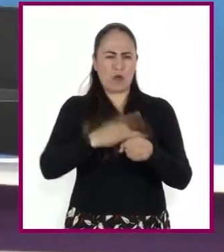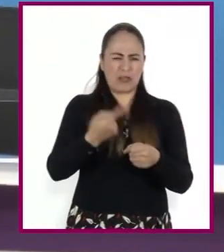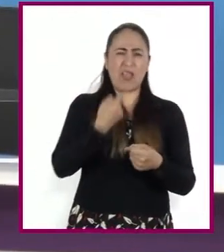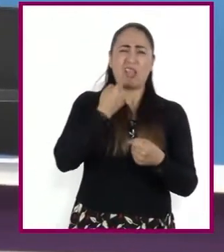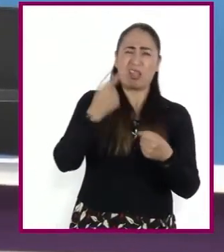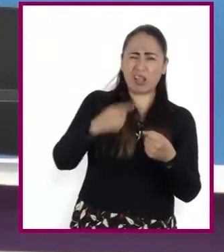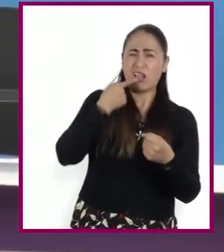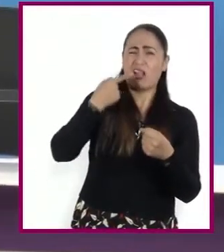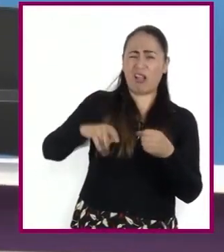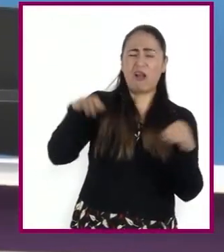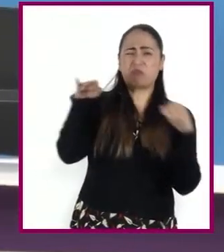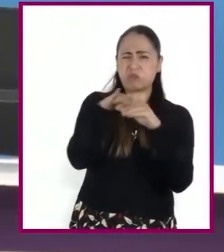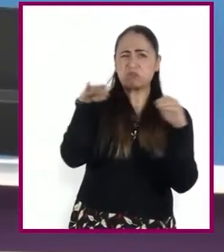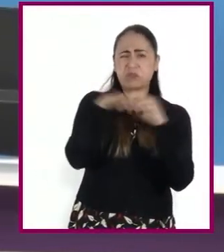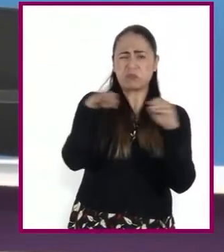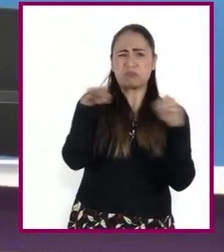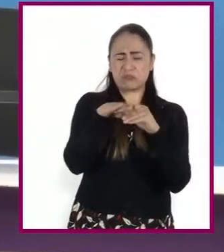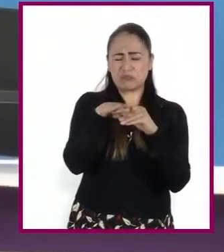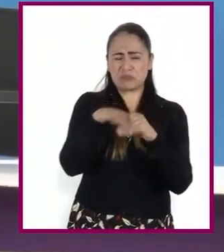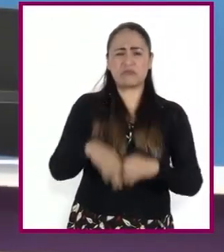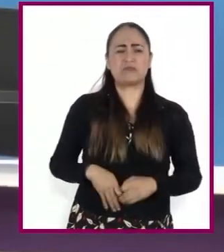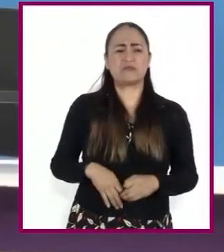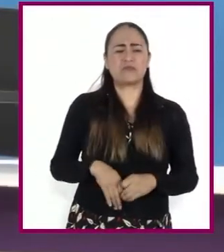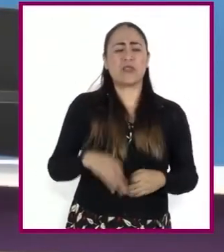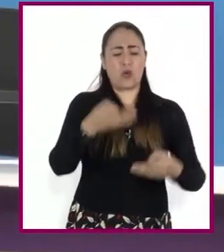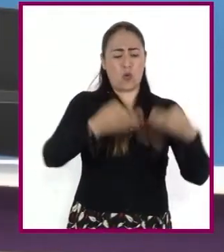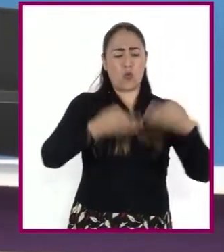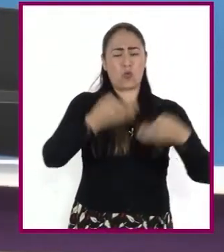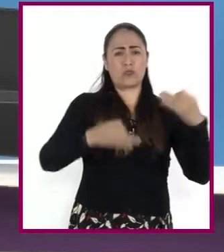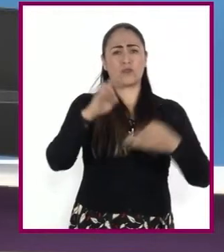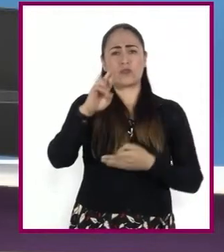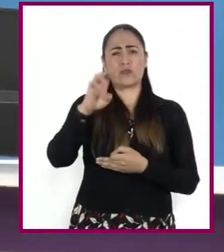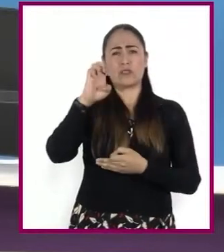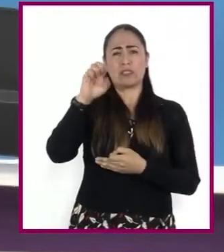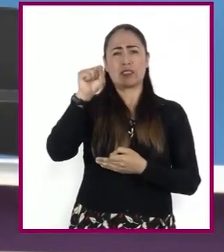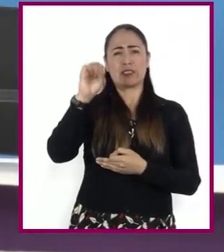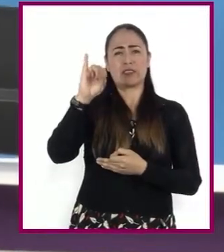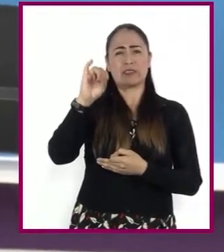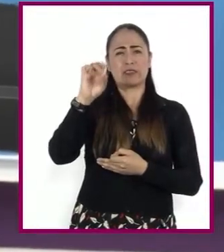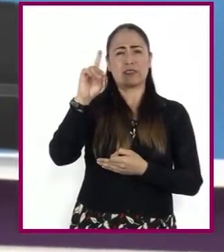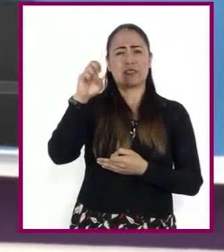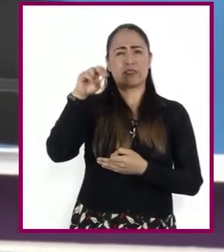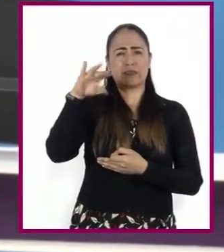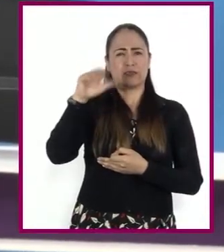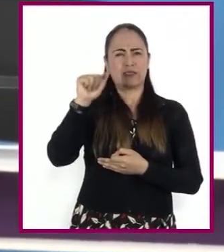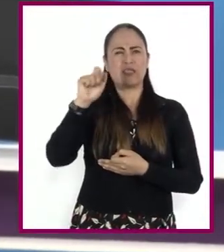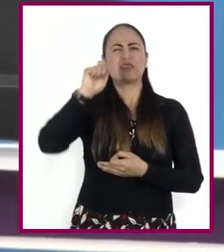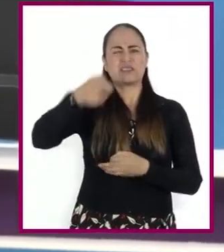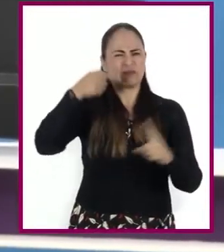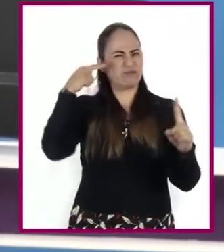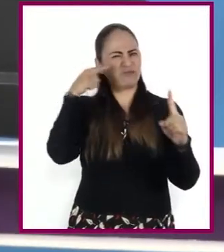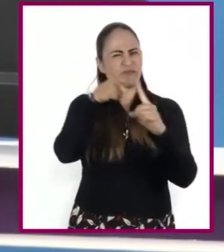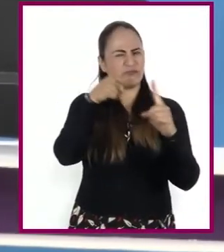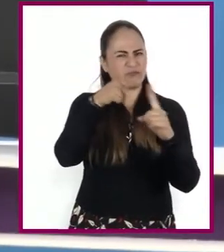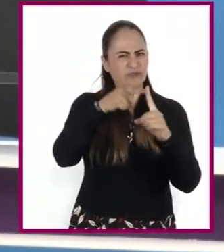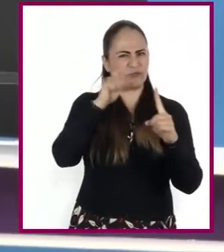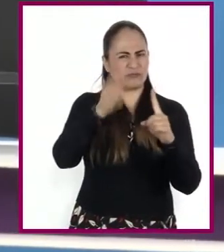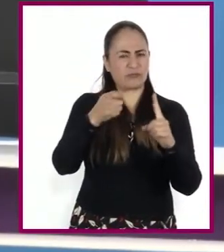pueden consultarse en el Archivo General de Indias, que se ubica en la ciudad de Sevilla, en España.